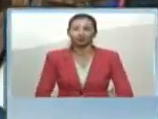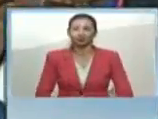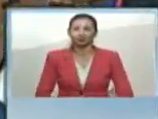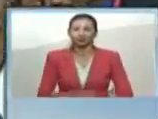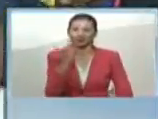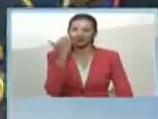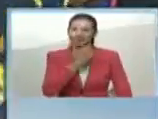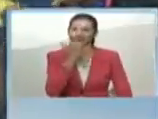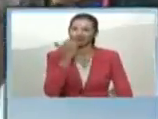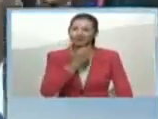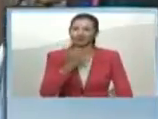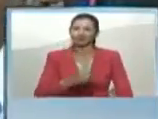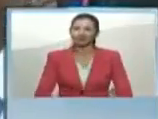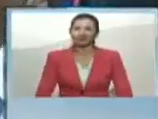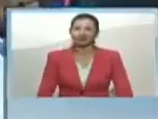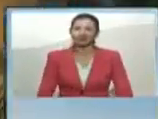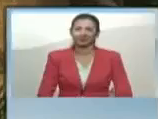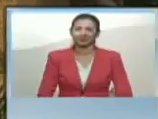querido,